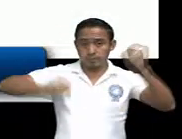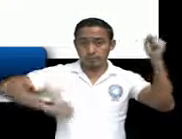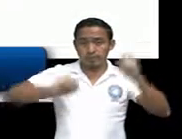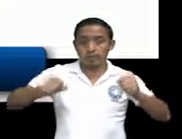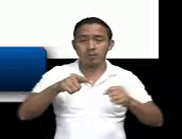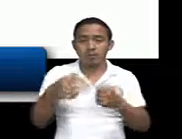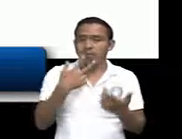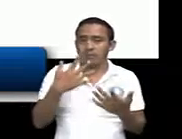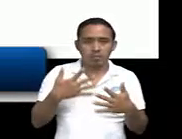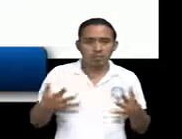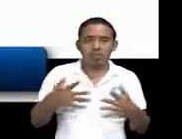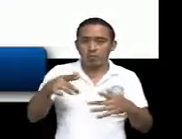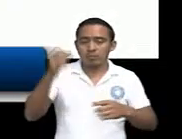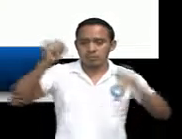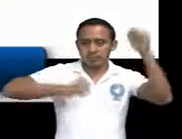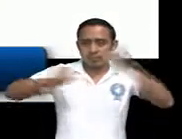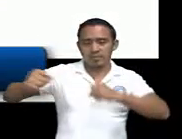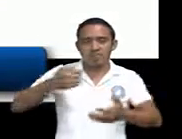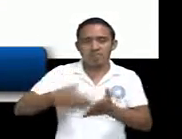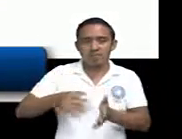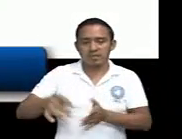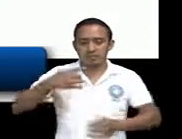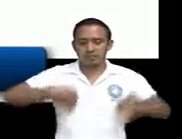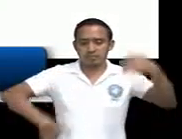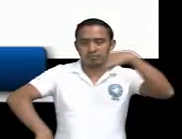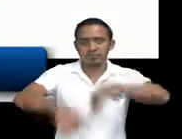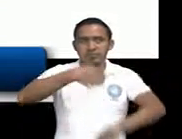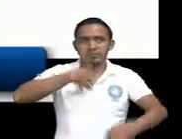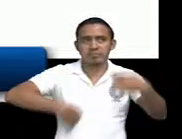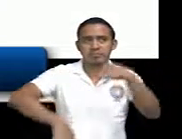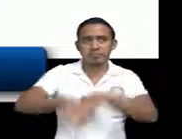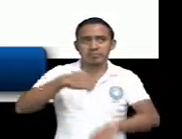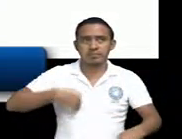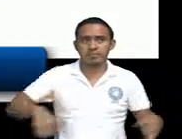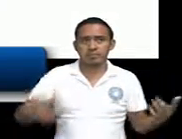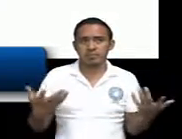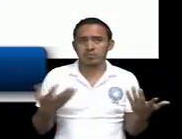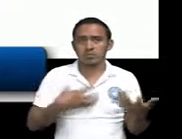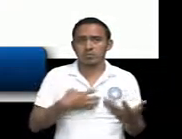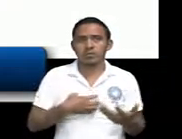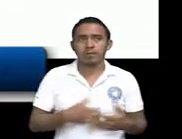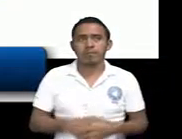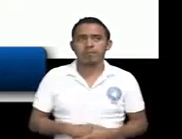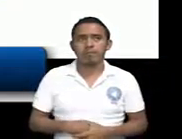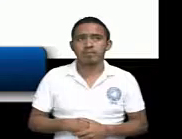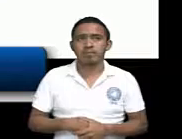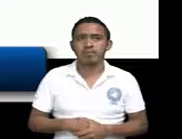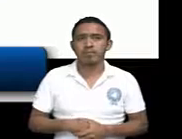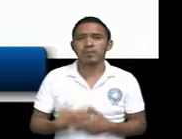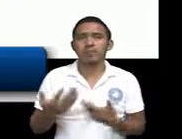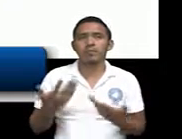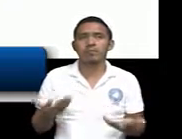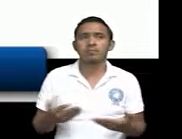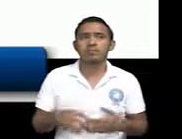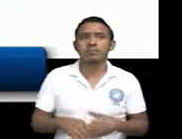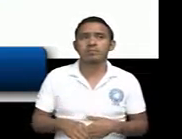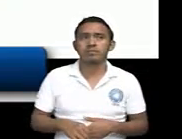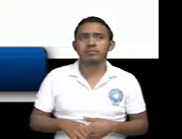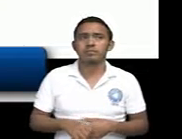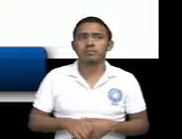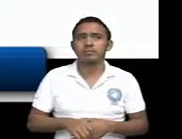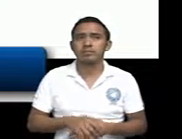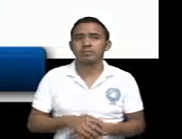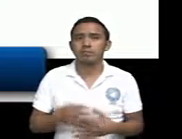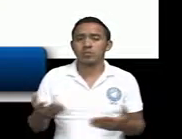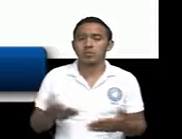pues la sangre fluye con más facilidad. Yeah. Ahora, me está diciendo también que generalmente también